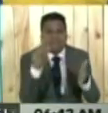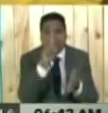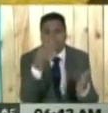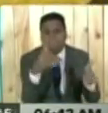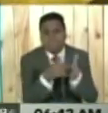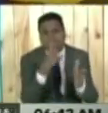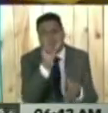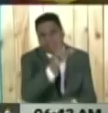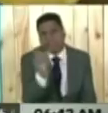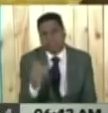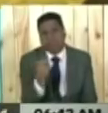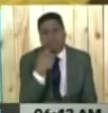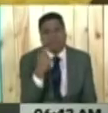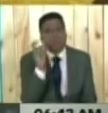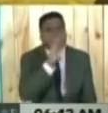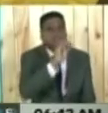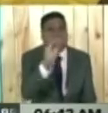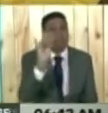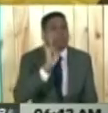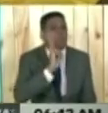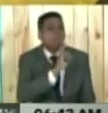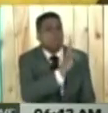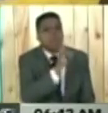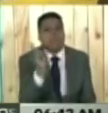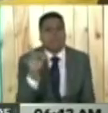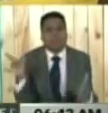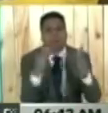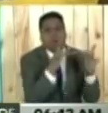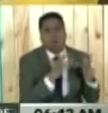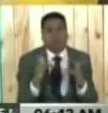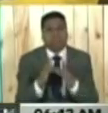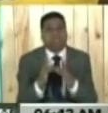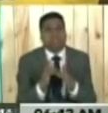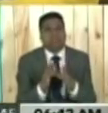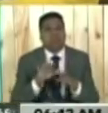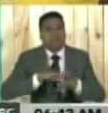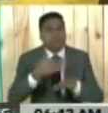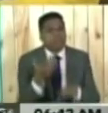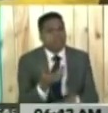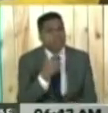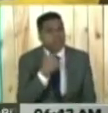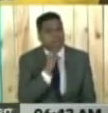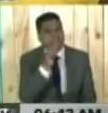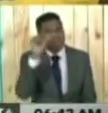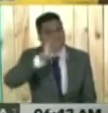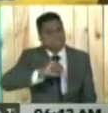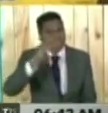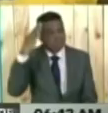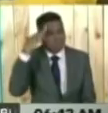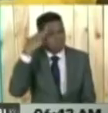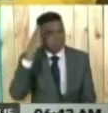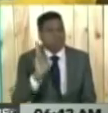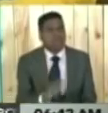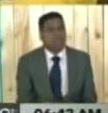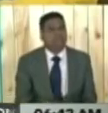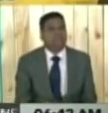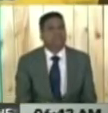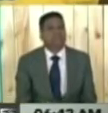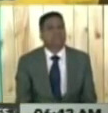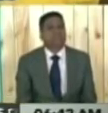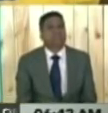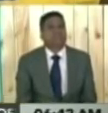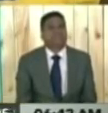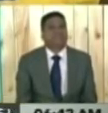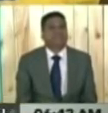a llamar, a hacer todo el ruido que podamos, porque esto para mí es una afrenta moral, Hernán. Ahora, ¿tú has tomado como víctima o la asociación